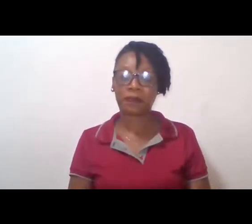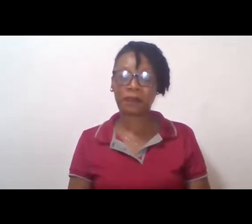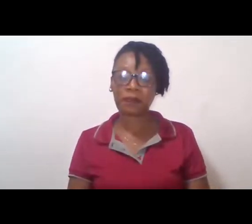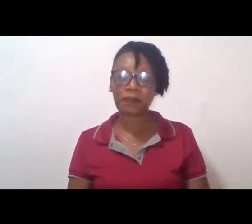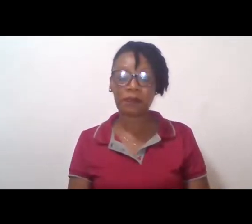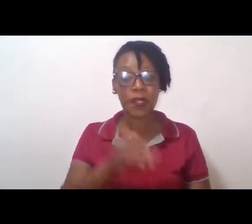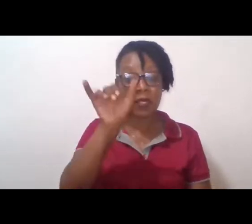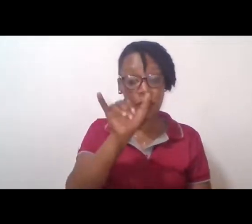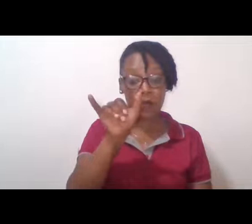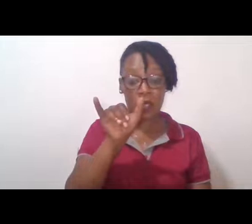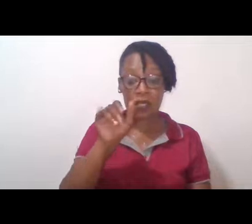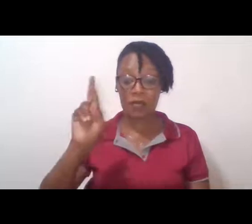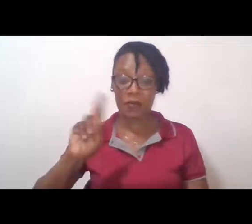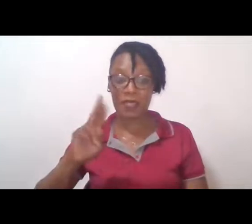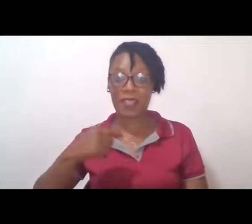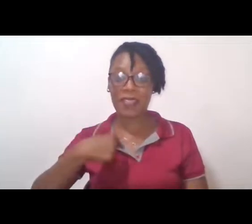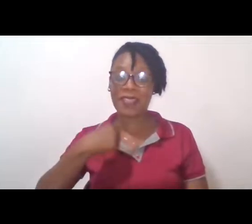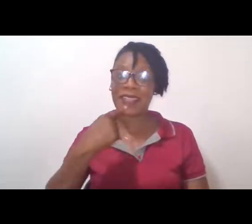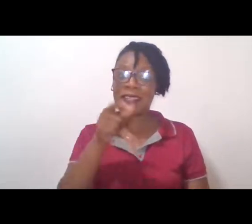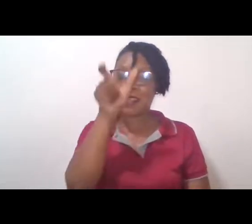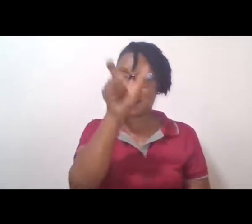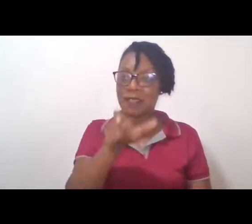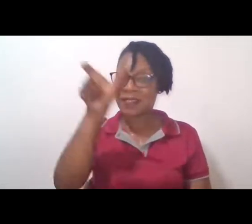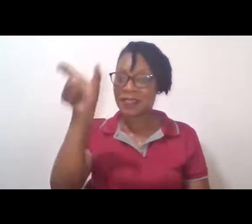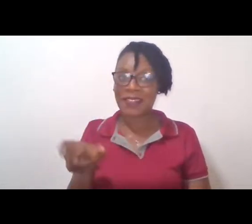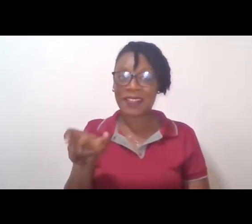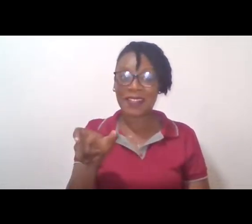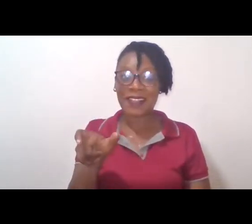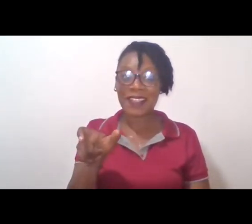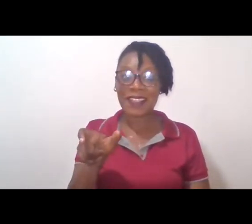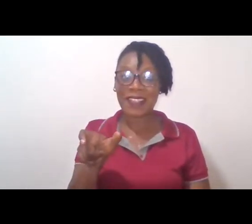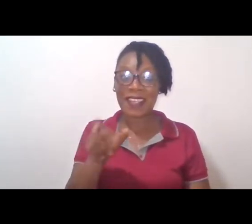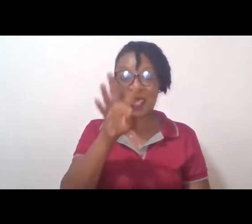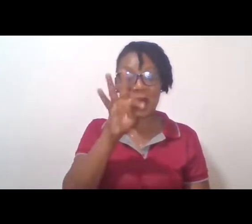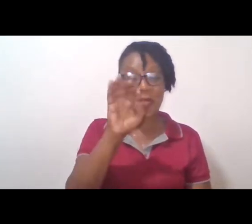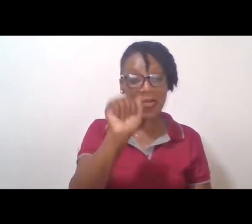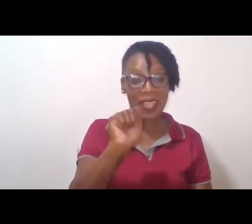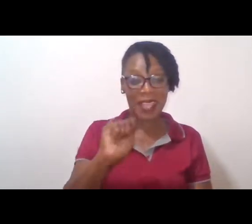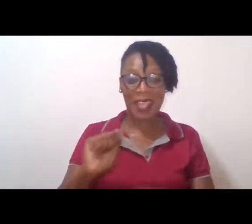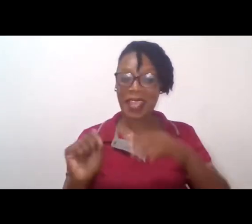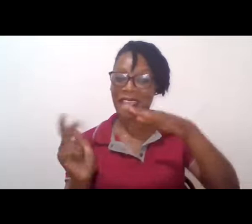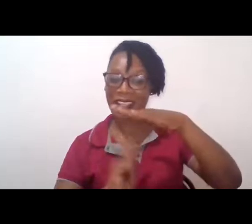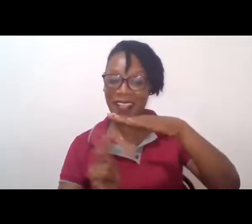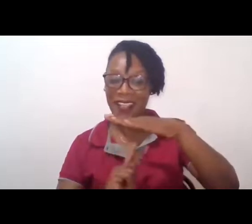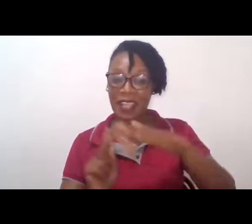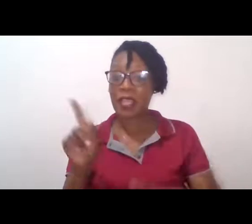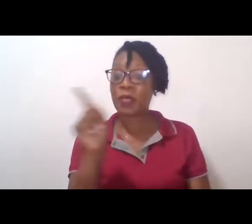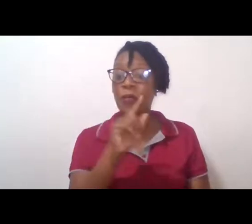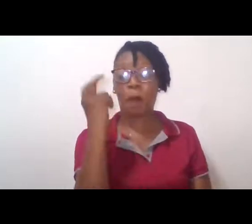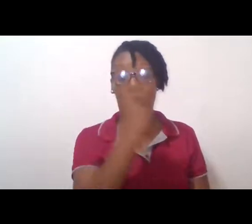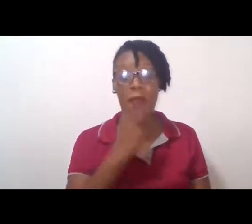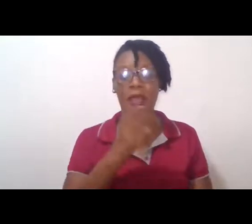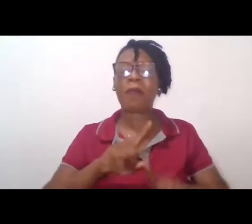Yolanda Rodríguez dice que tiene mellizos con TEA en materno. No verbal, los estoy trabajando